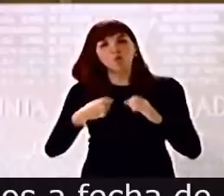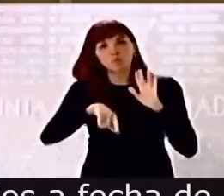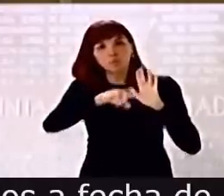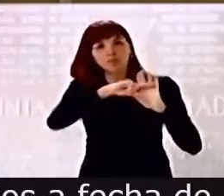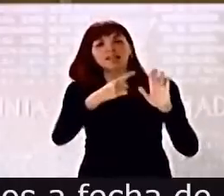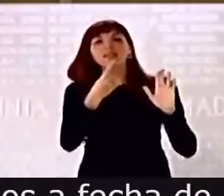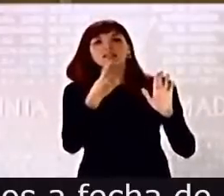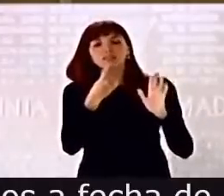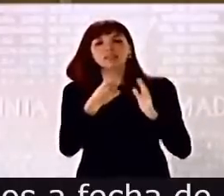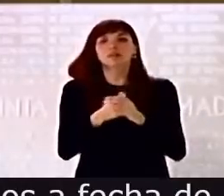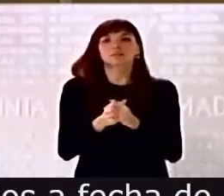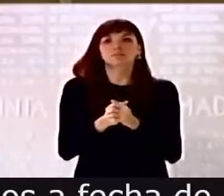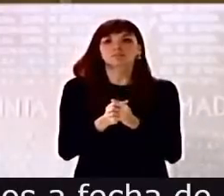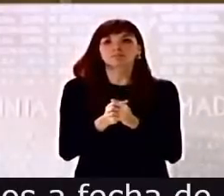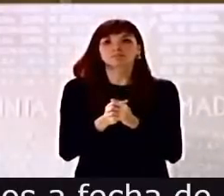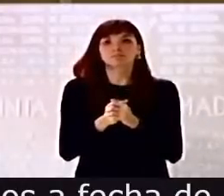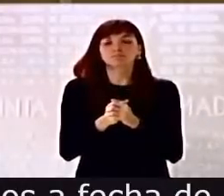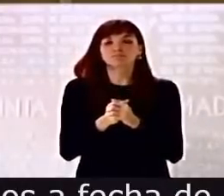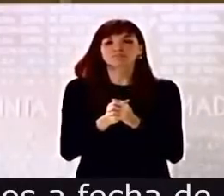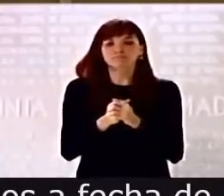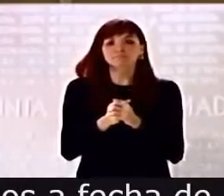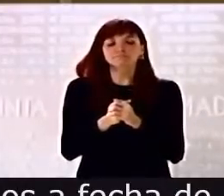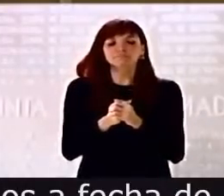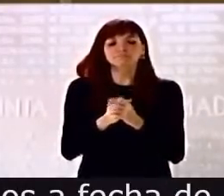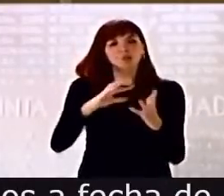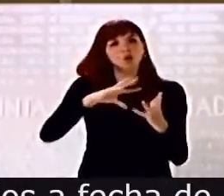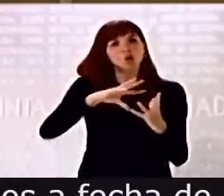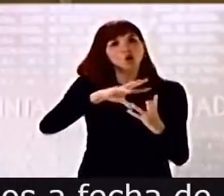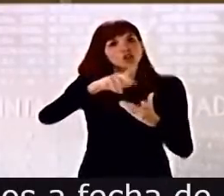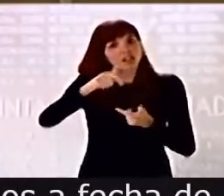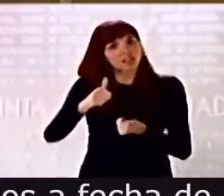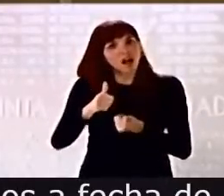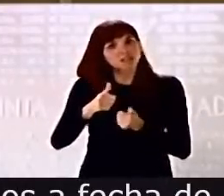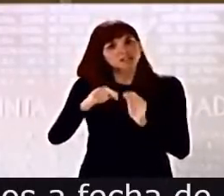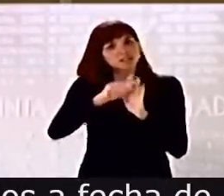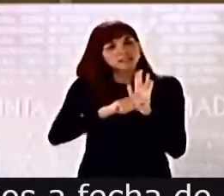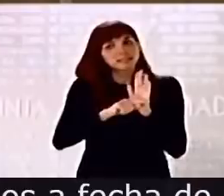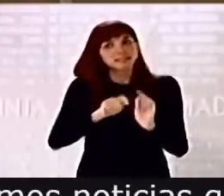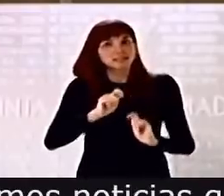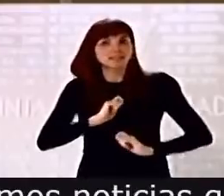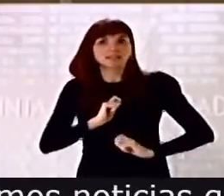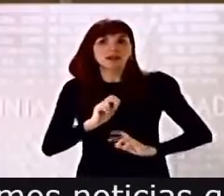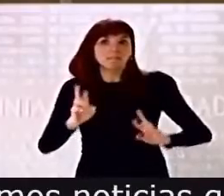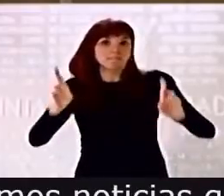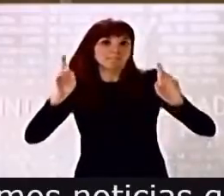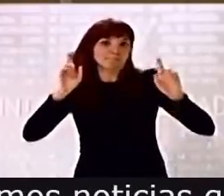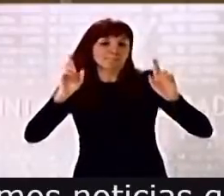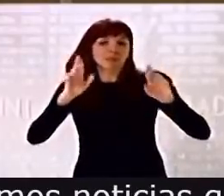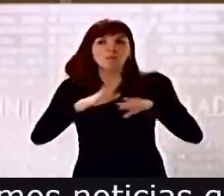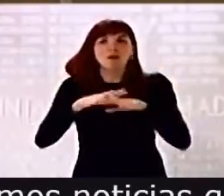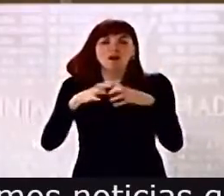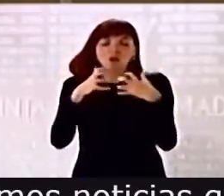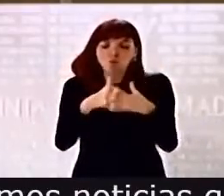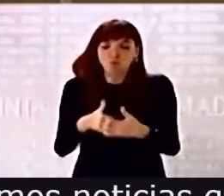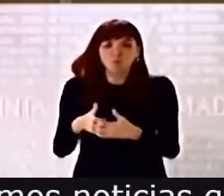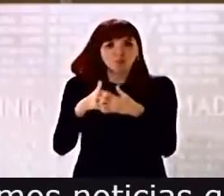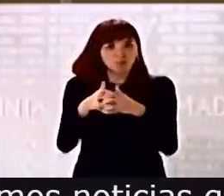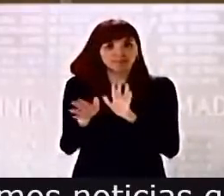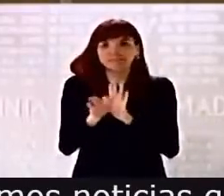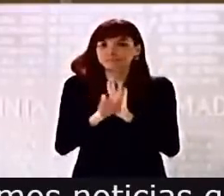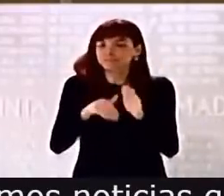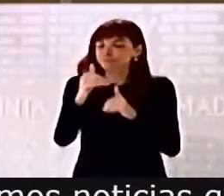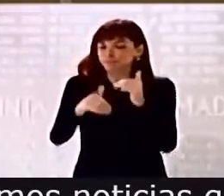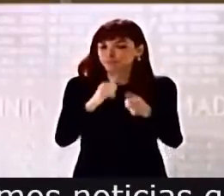tenemos noticias que dan cierta esperanza para seguir luchando contra esta